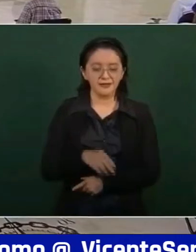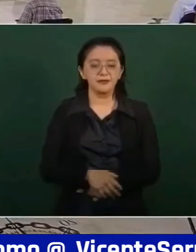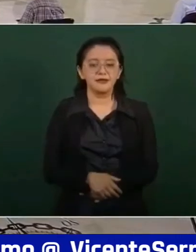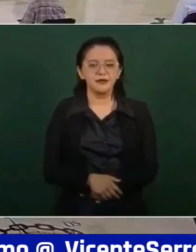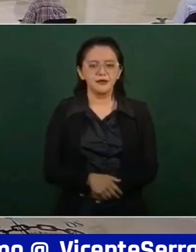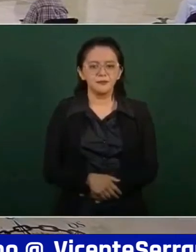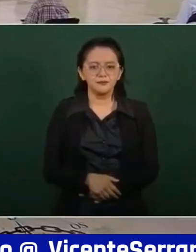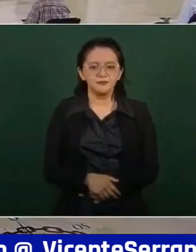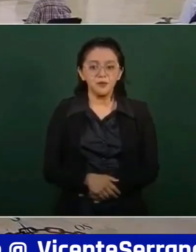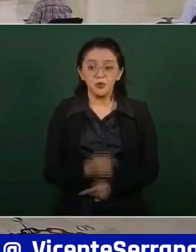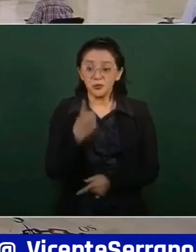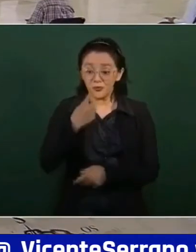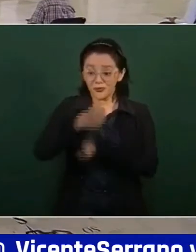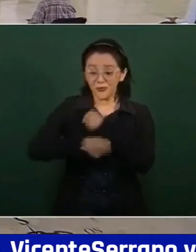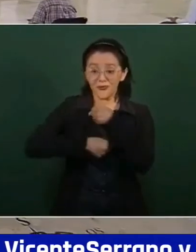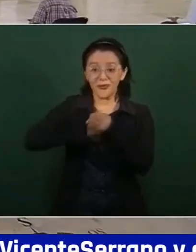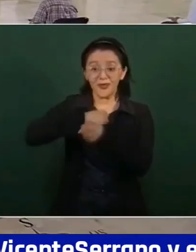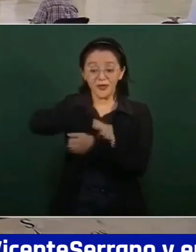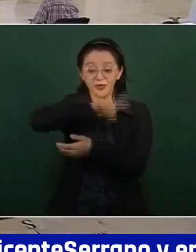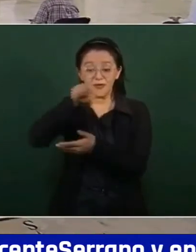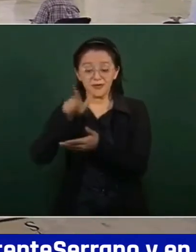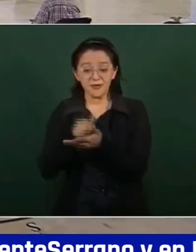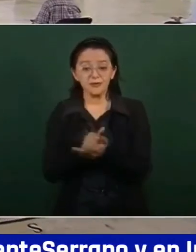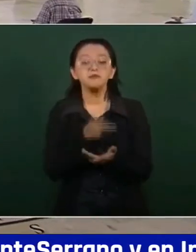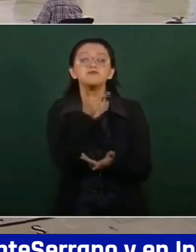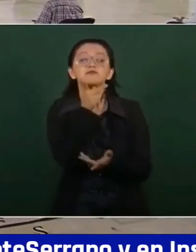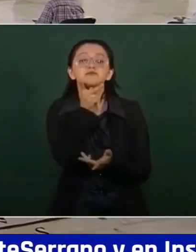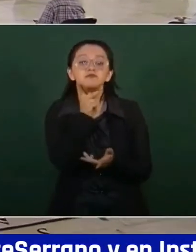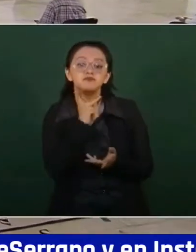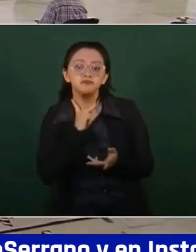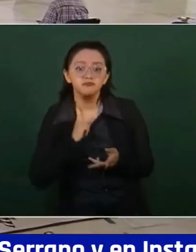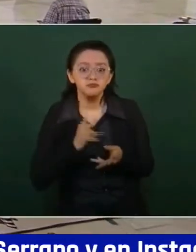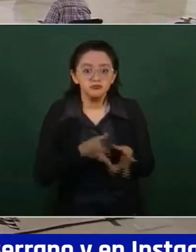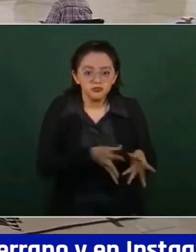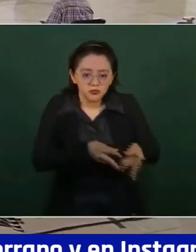¿Por qué un año después de la expropiación petrolera?